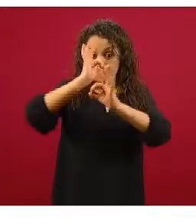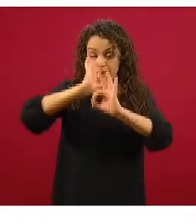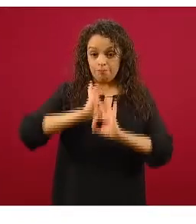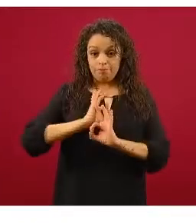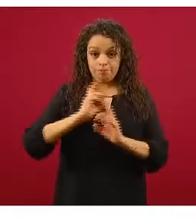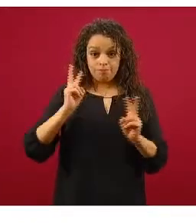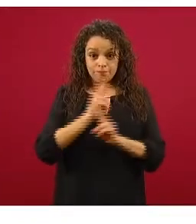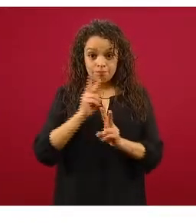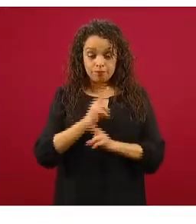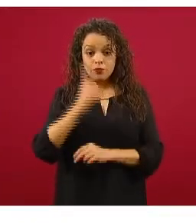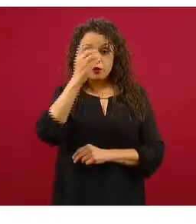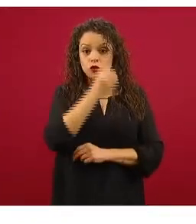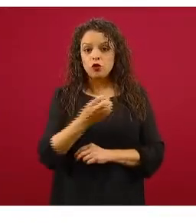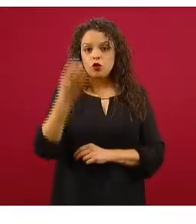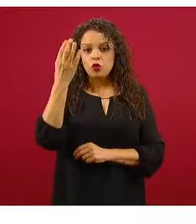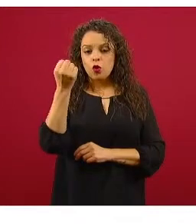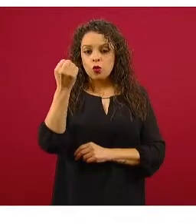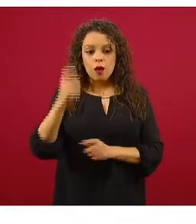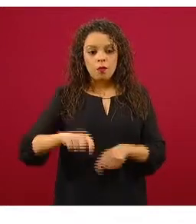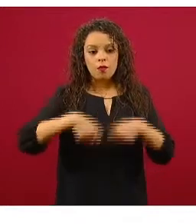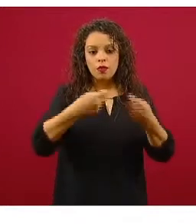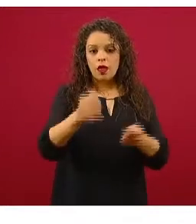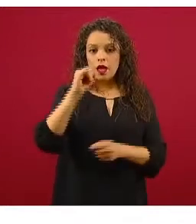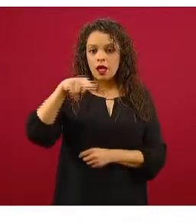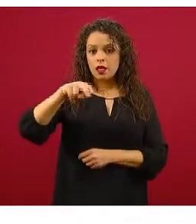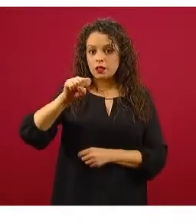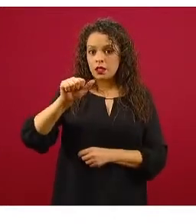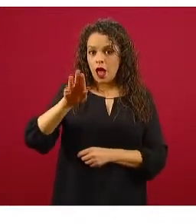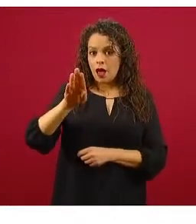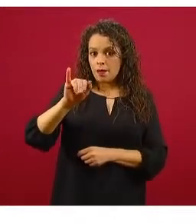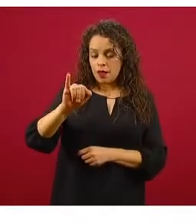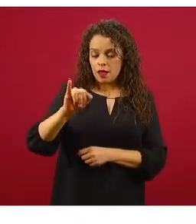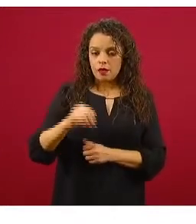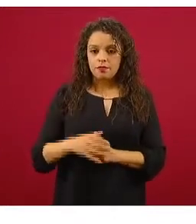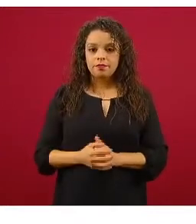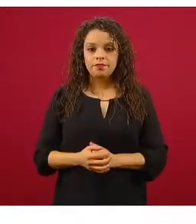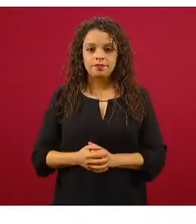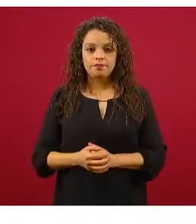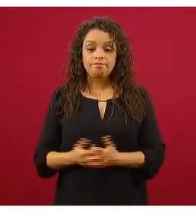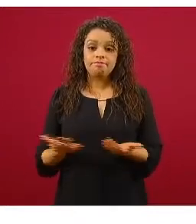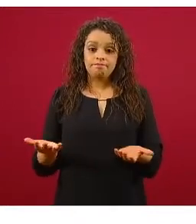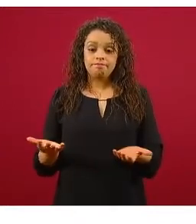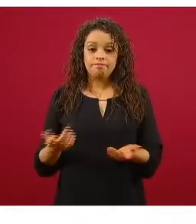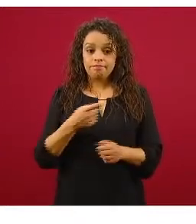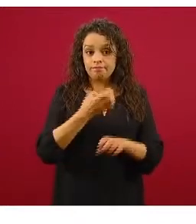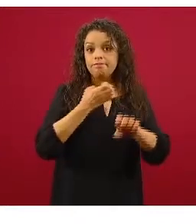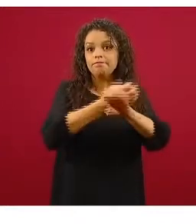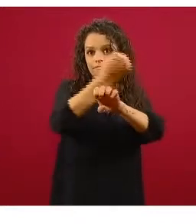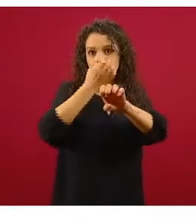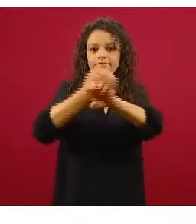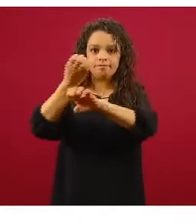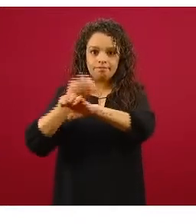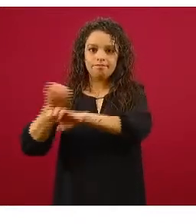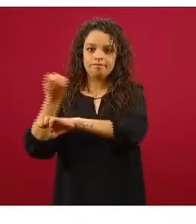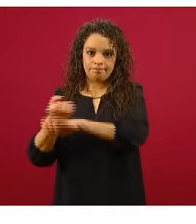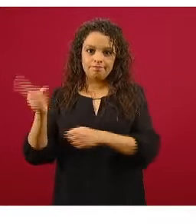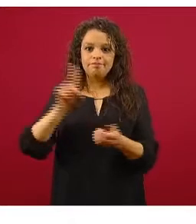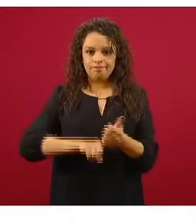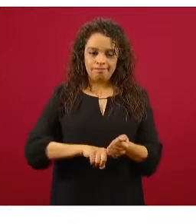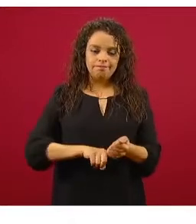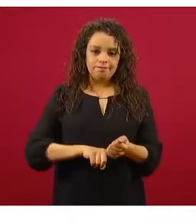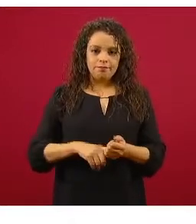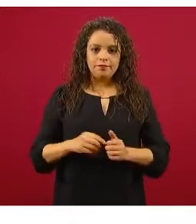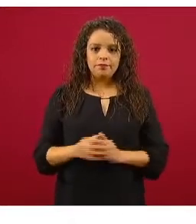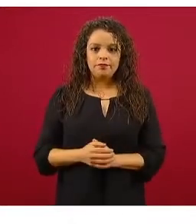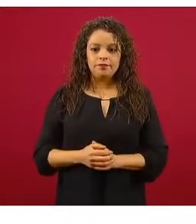109 son para el INSABI. Cuando digo que son para el INSABI es para las entidades federativas, y aquí les damos el